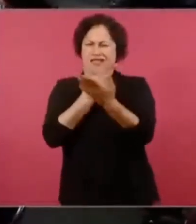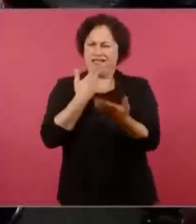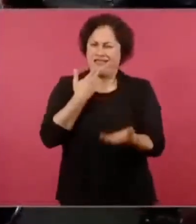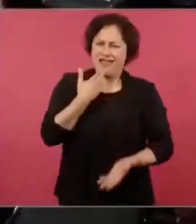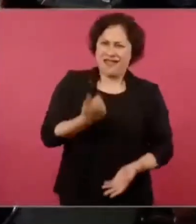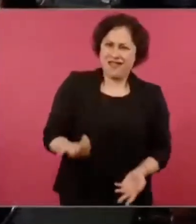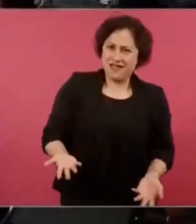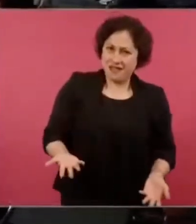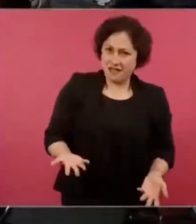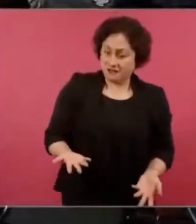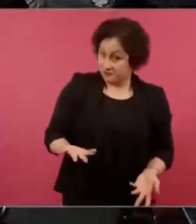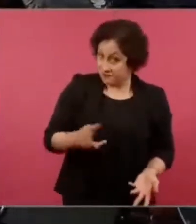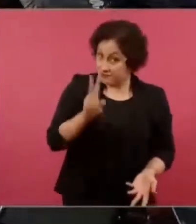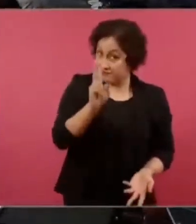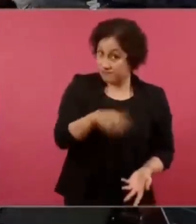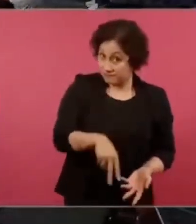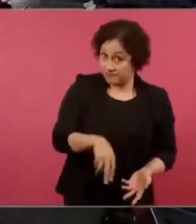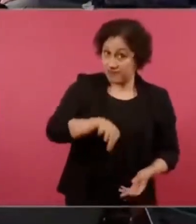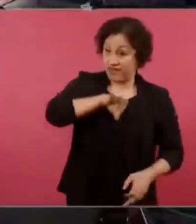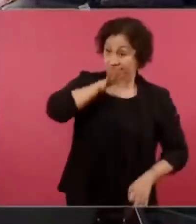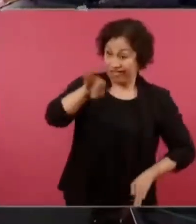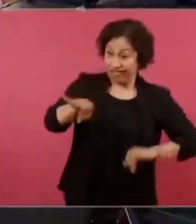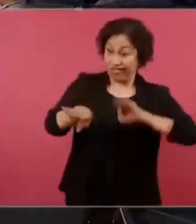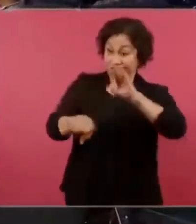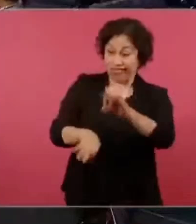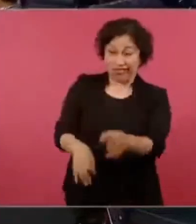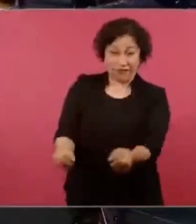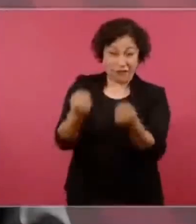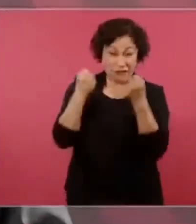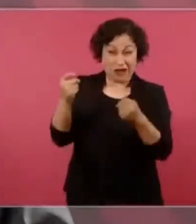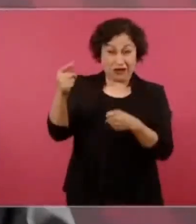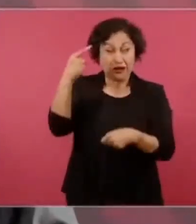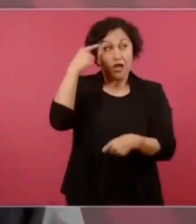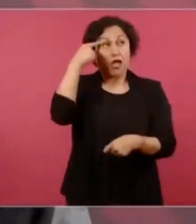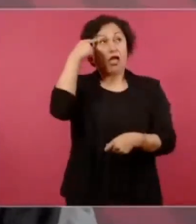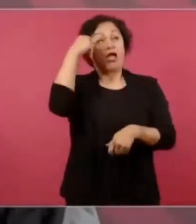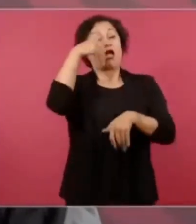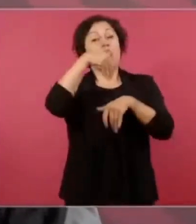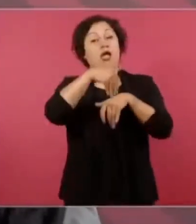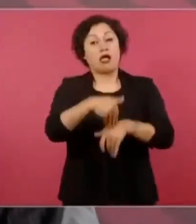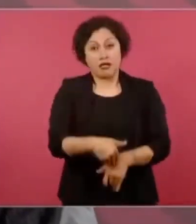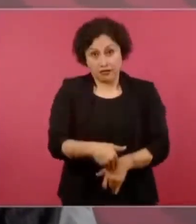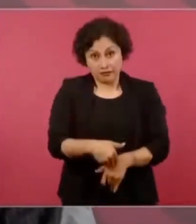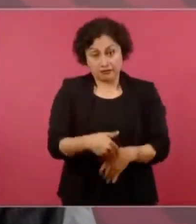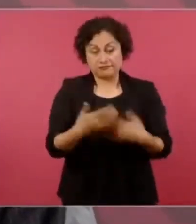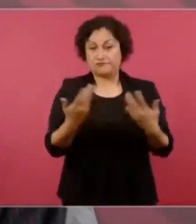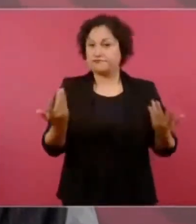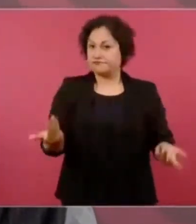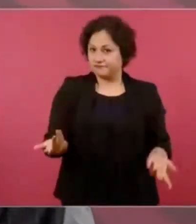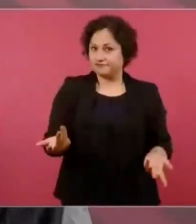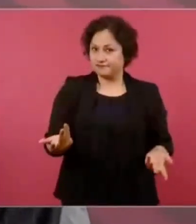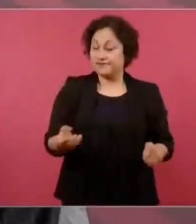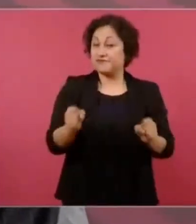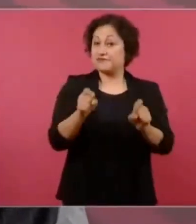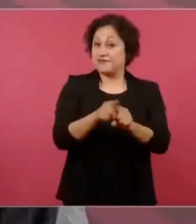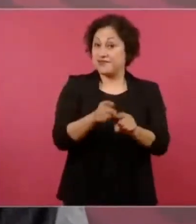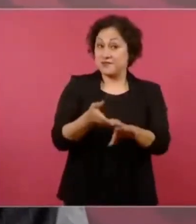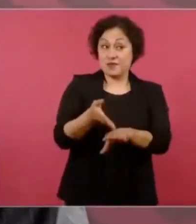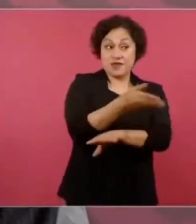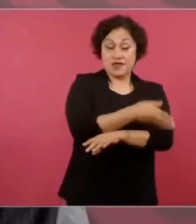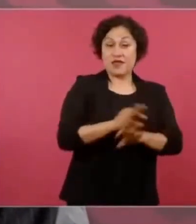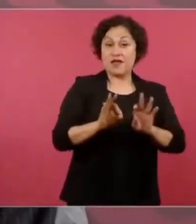Por otro lado, Y llegaron a decir que político pobre, pobre político.